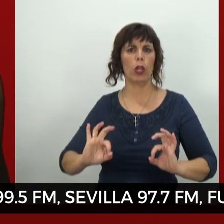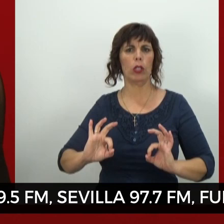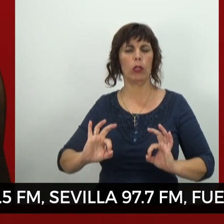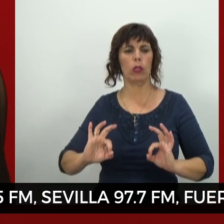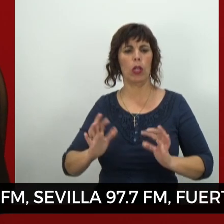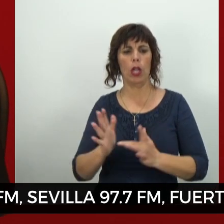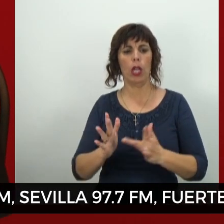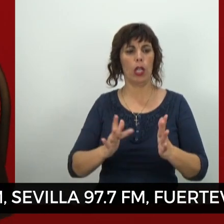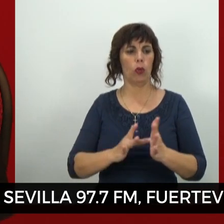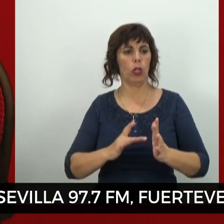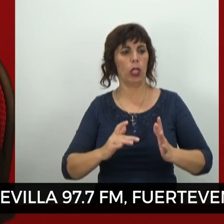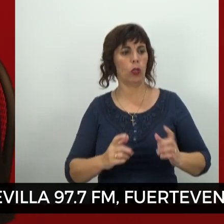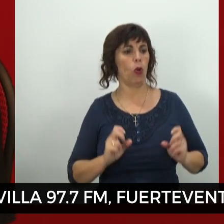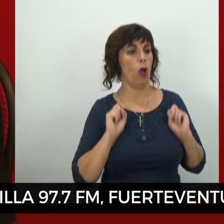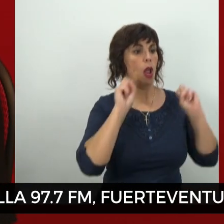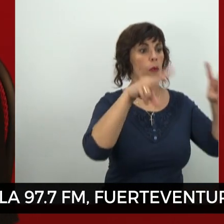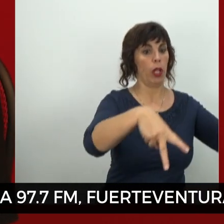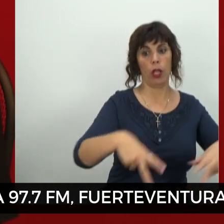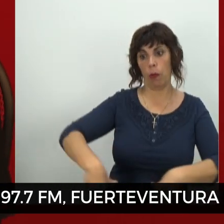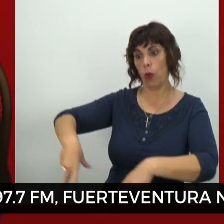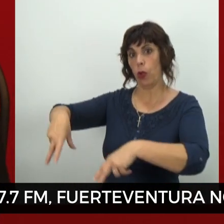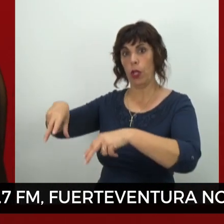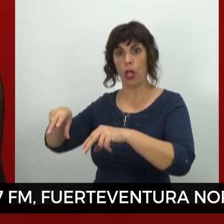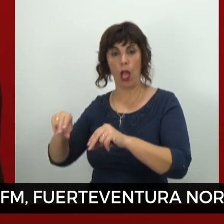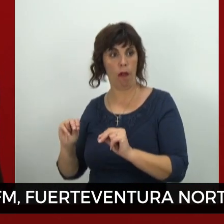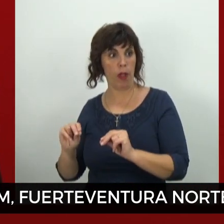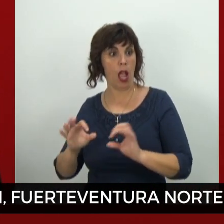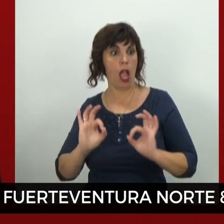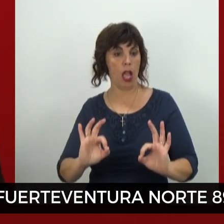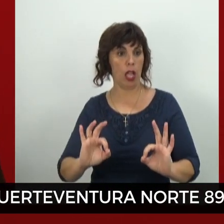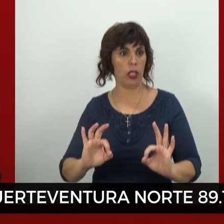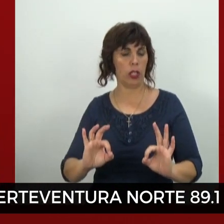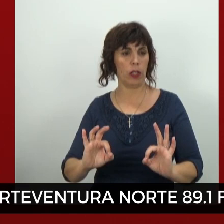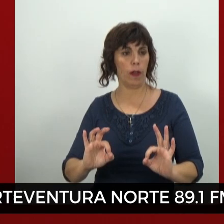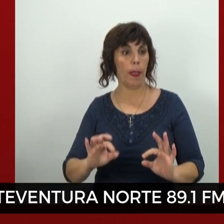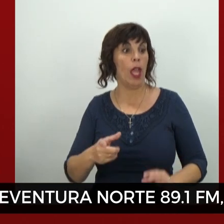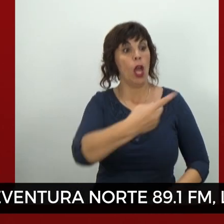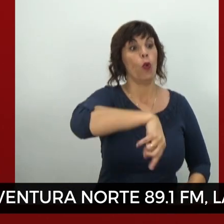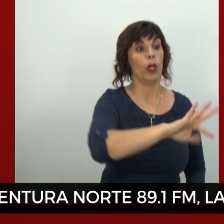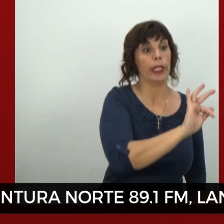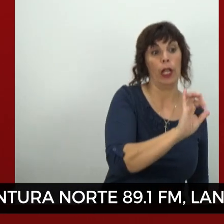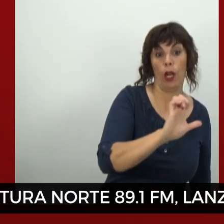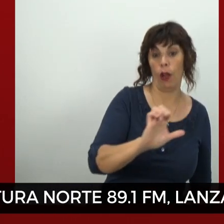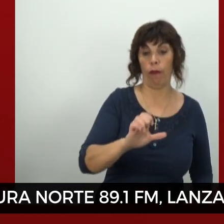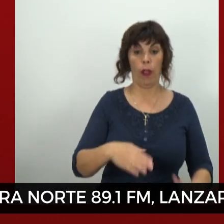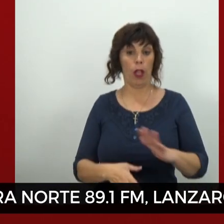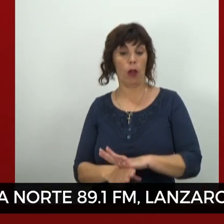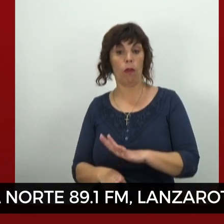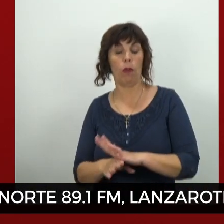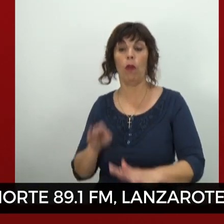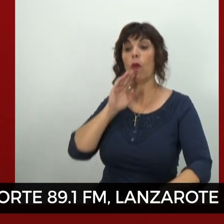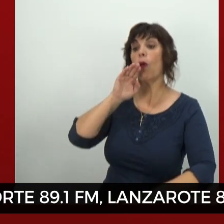Él es el principio, el fin de nuestra fe, de nuestro seguir, de nuestra